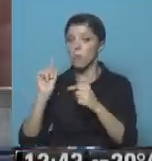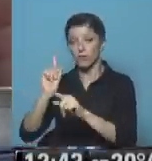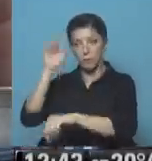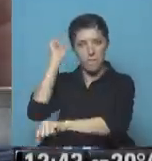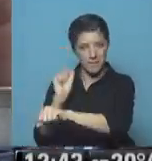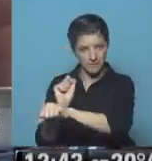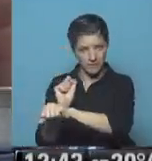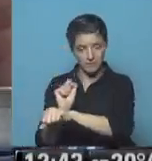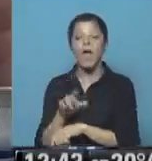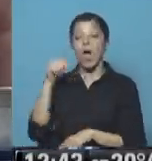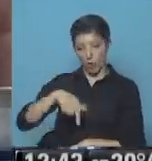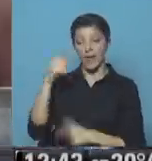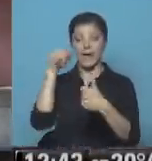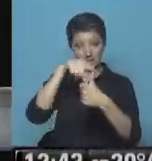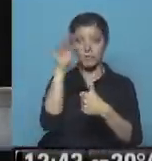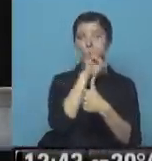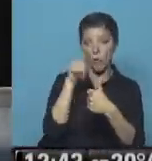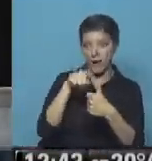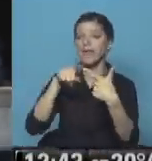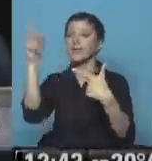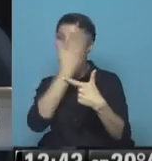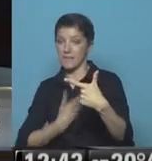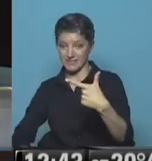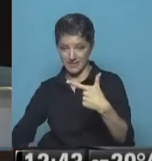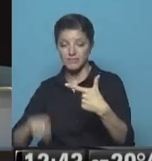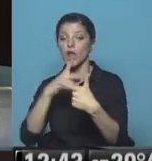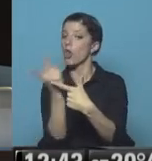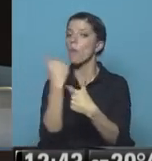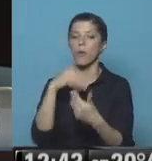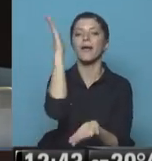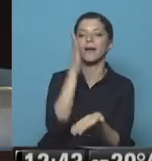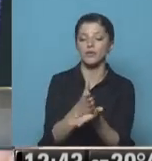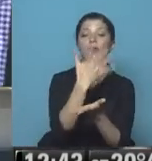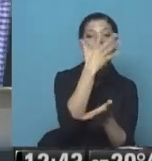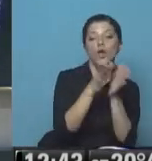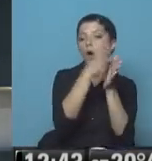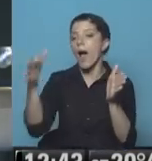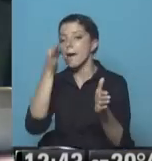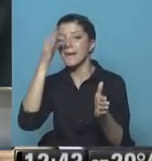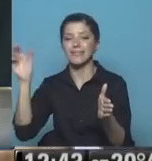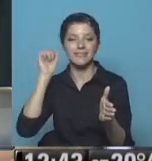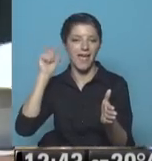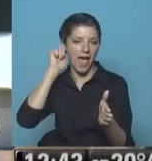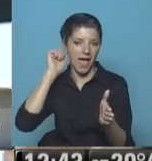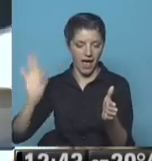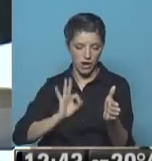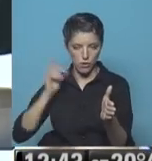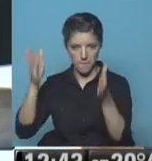Molina podrían recibir penas de entre 5 y 20 años de prisión. Este órgano